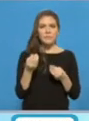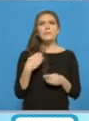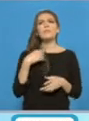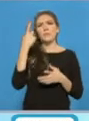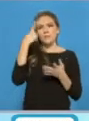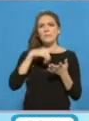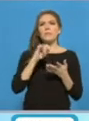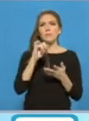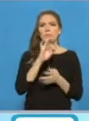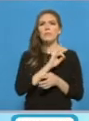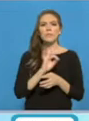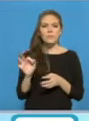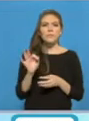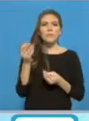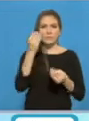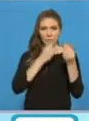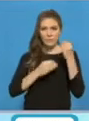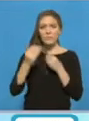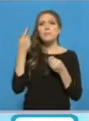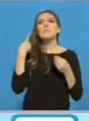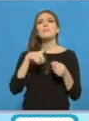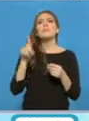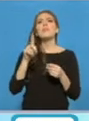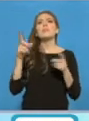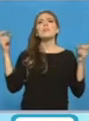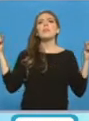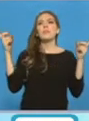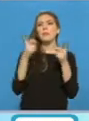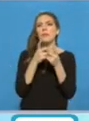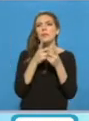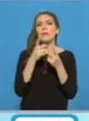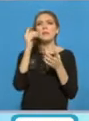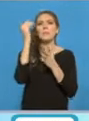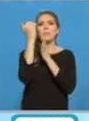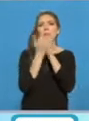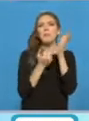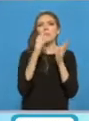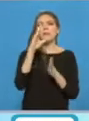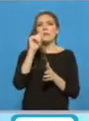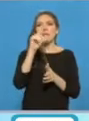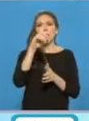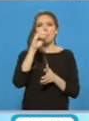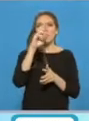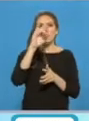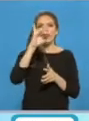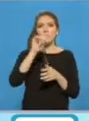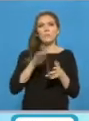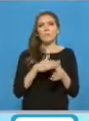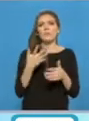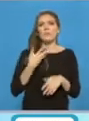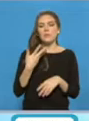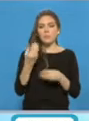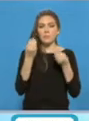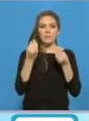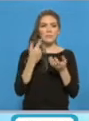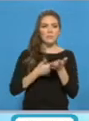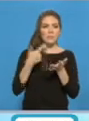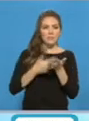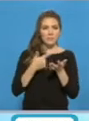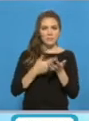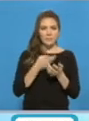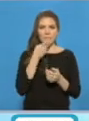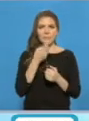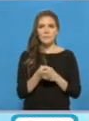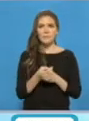una dieta baja en calorías, ¿no? Mira, digamos, aquí, para no subir tanto peso, también por el contenido de grasa que tiene. Tiene grasa, no en